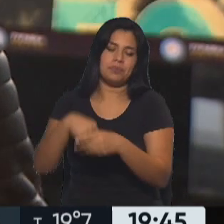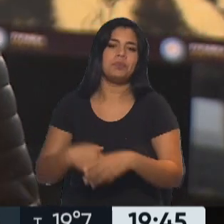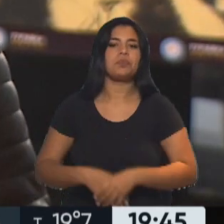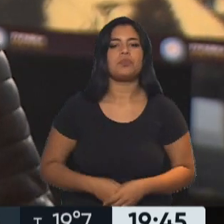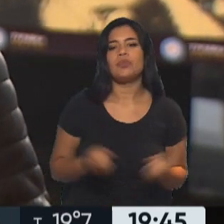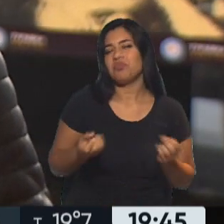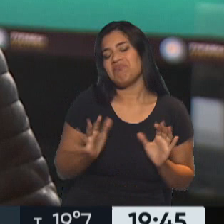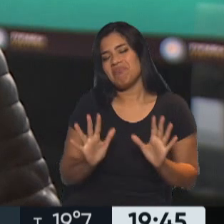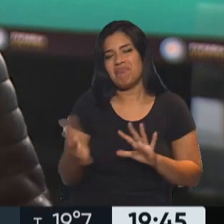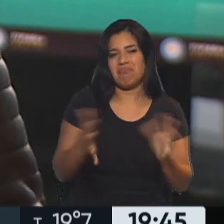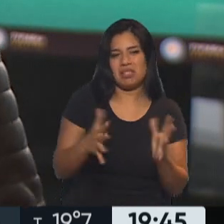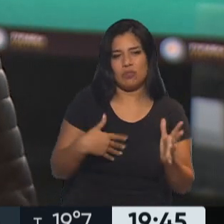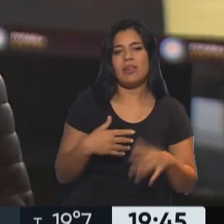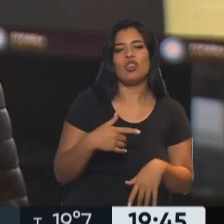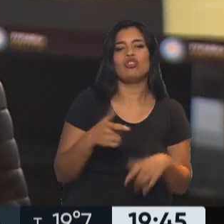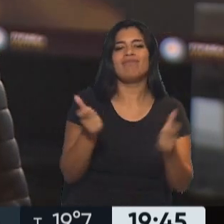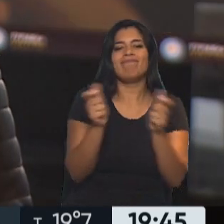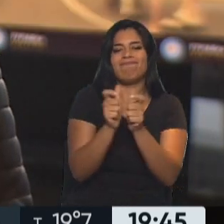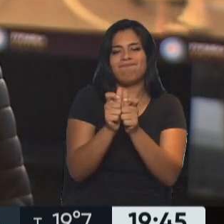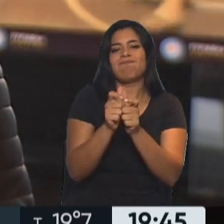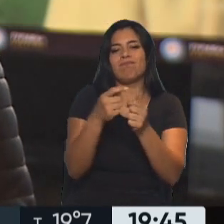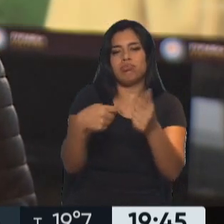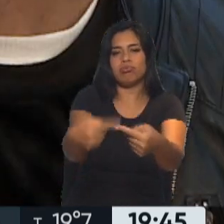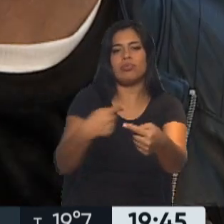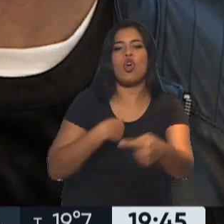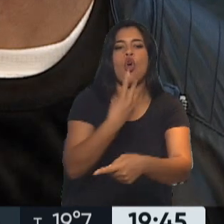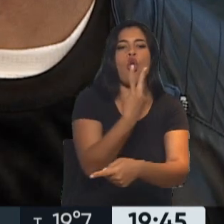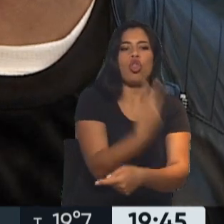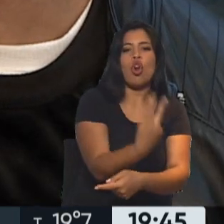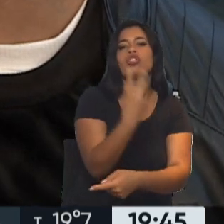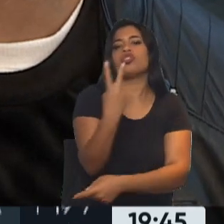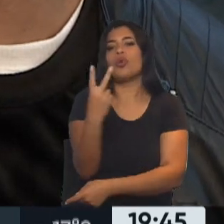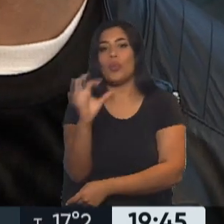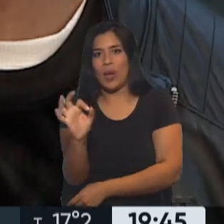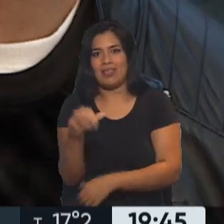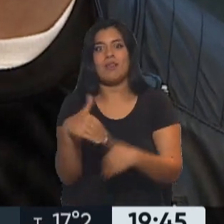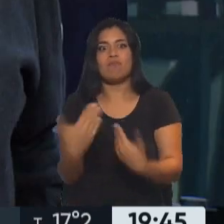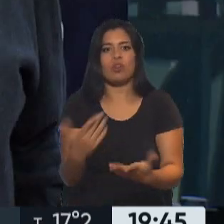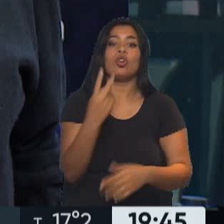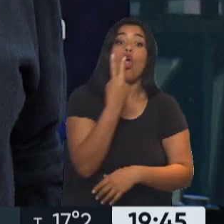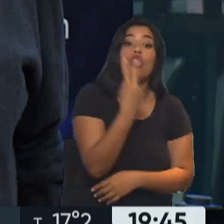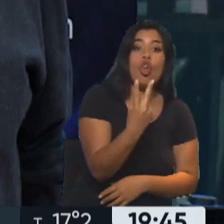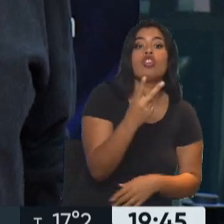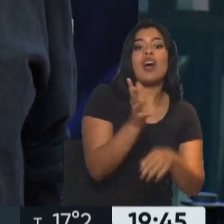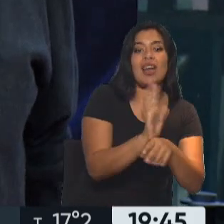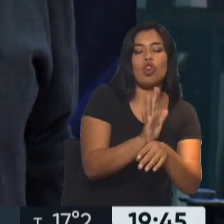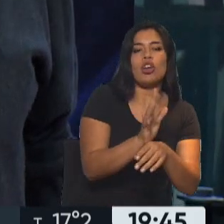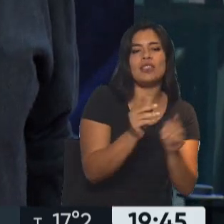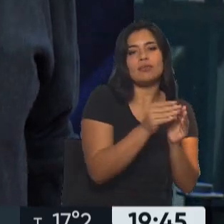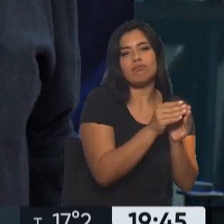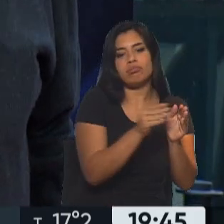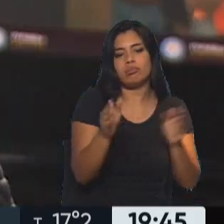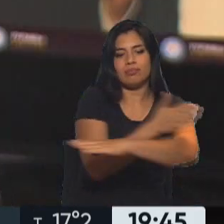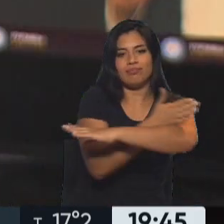De eso un poco trata 226. Son historias que empiezan y terminan de 20 minutos, por eso 220, dos actores en 20 minutos. Y la expectativa